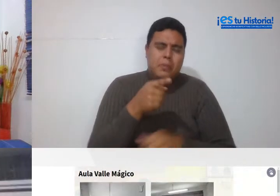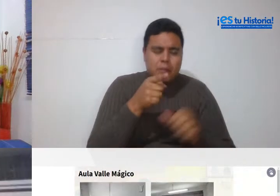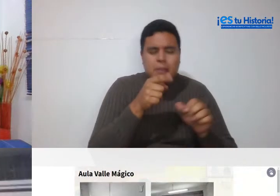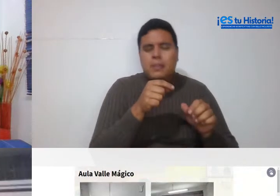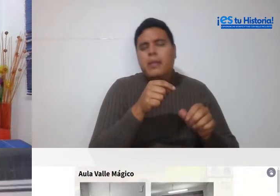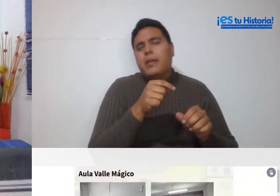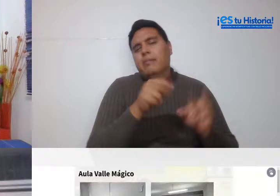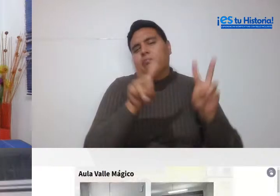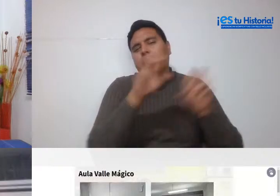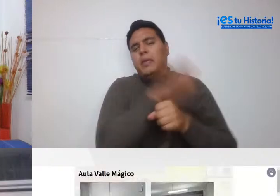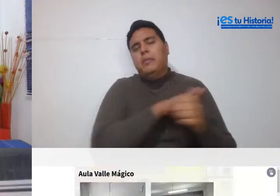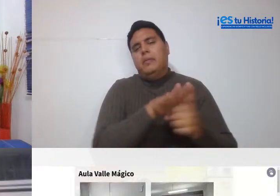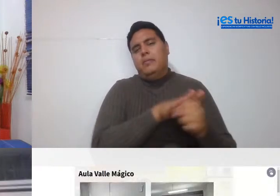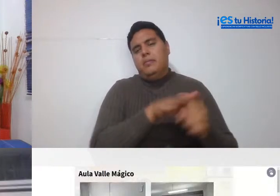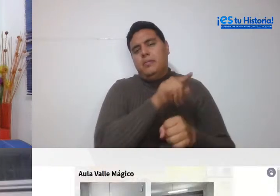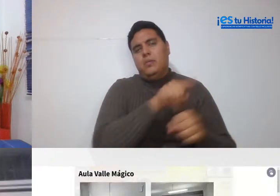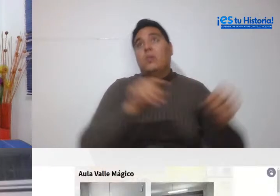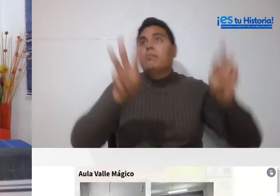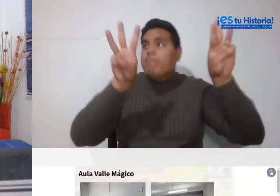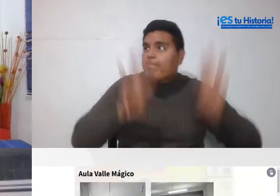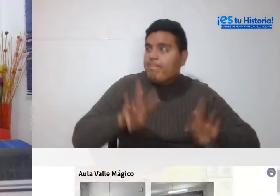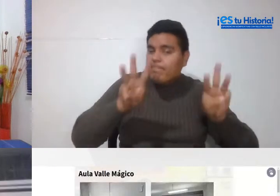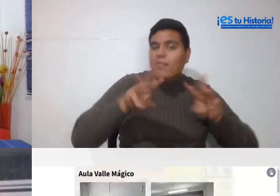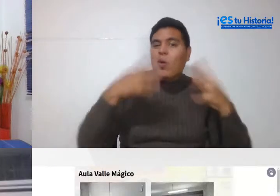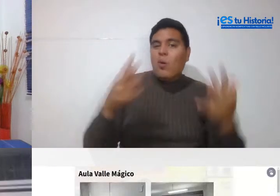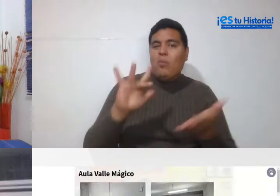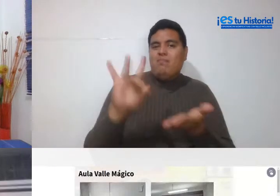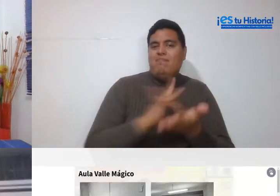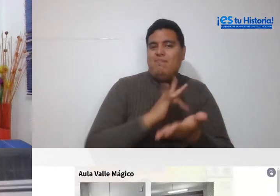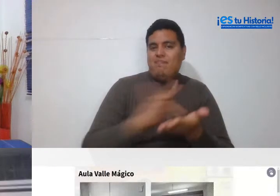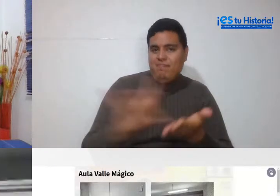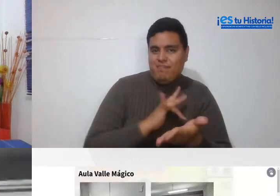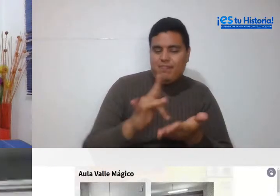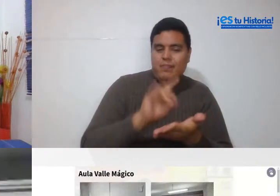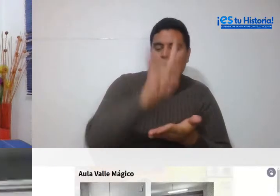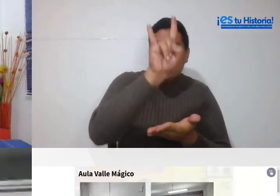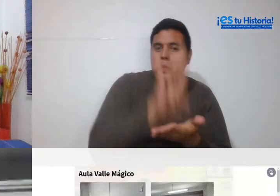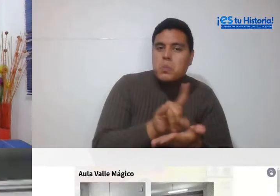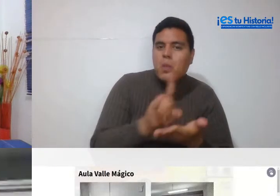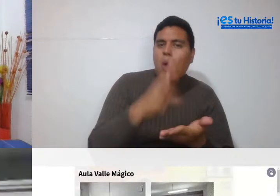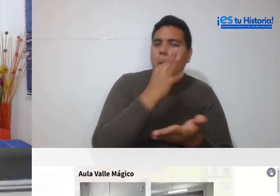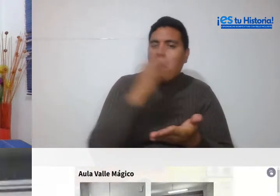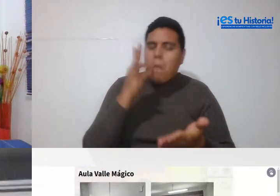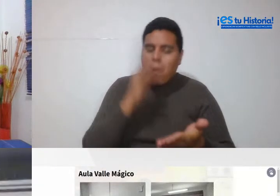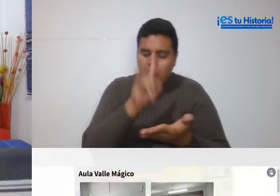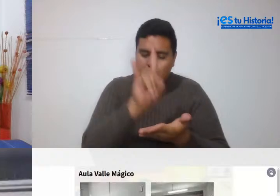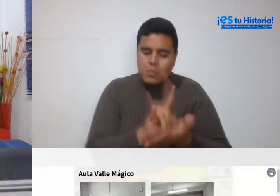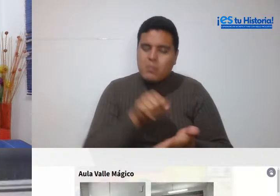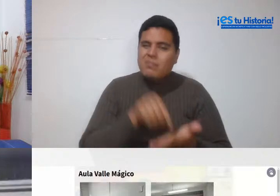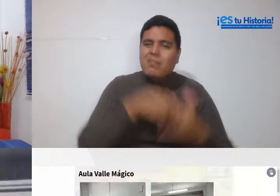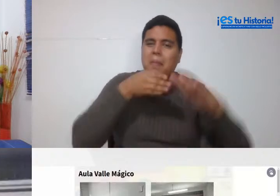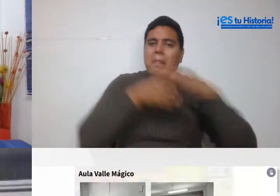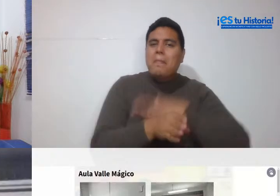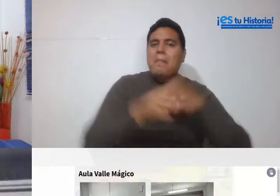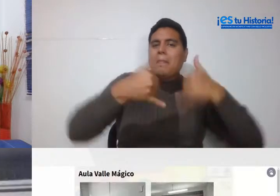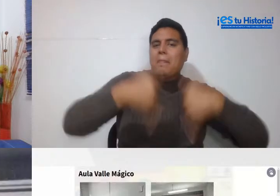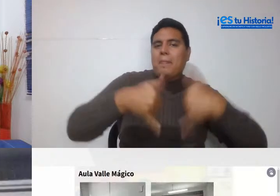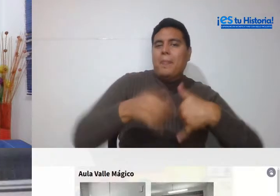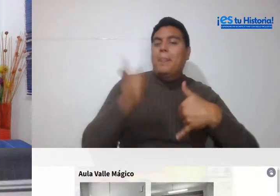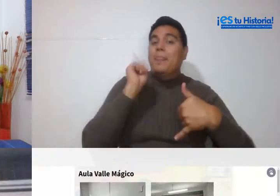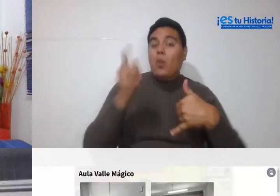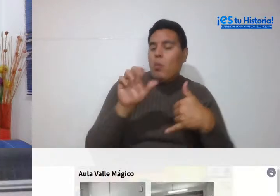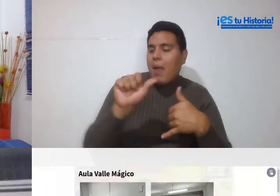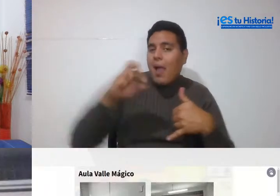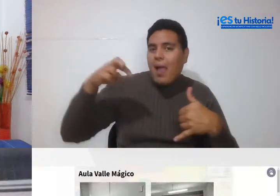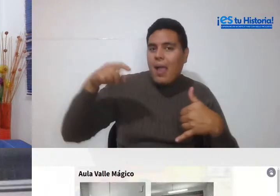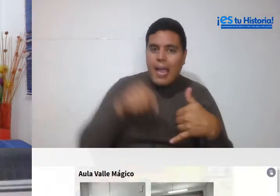cuanto a cómo me conecto con las tabletas al Access Point, porque el aplicativo no nos ha corrido muy bien desde